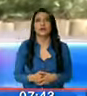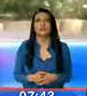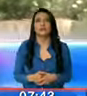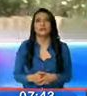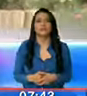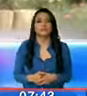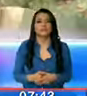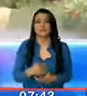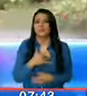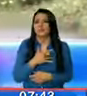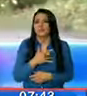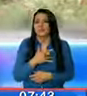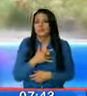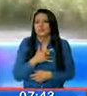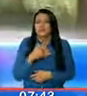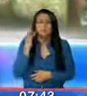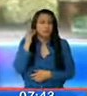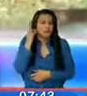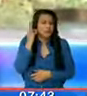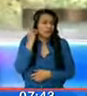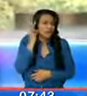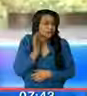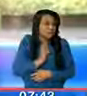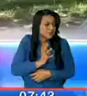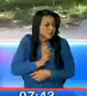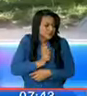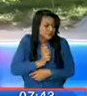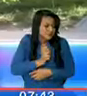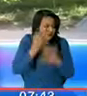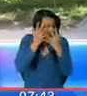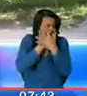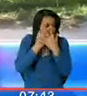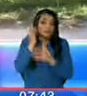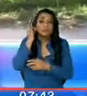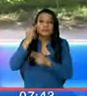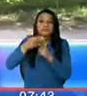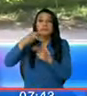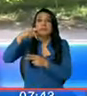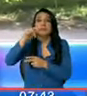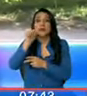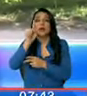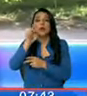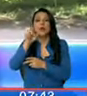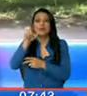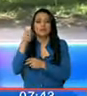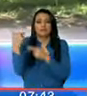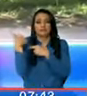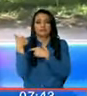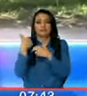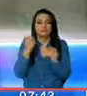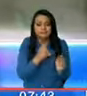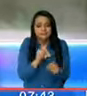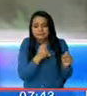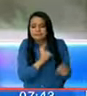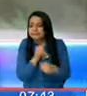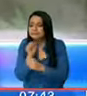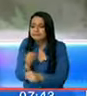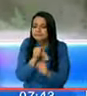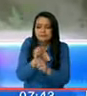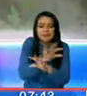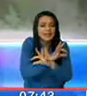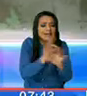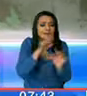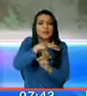Completamente conmovida, desconcertada y un poco aturdida, Paulina Flores, quien realiza labores de limpieza en un parque, nos cuenta el